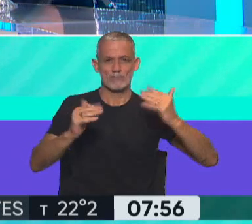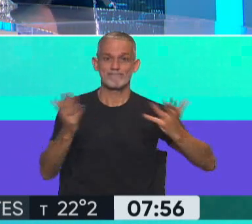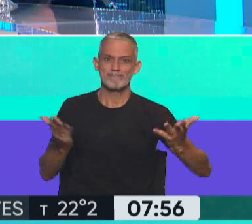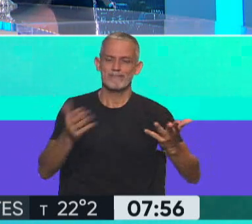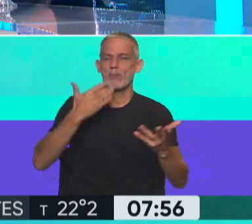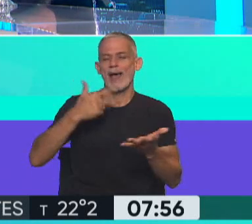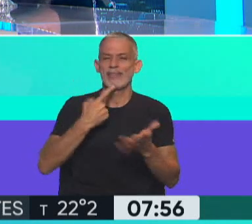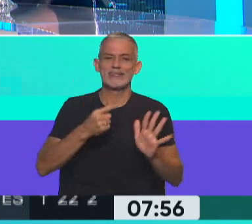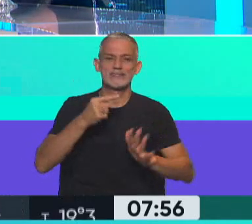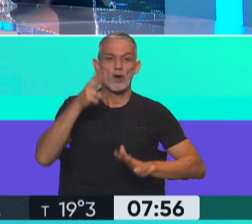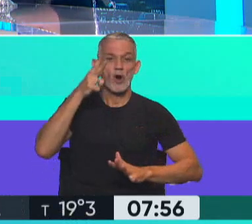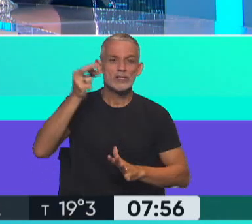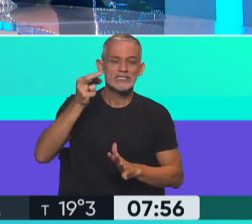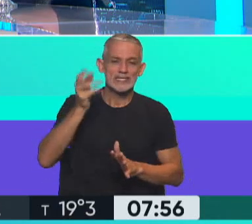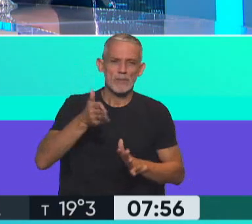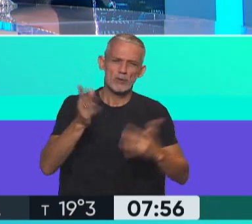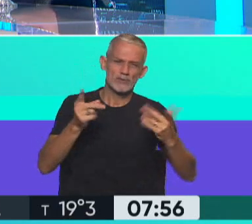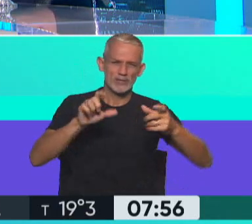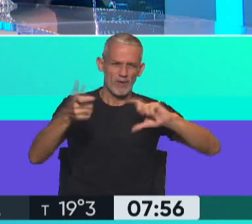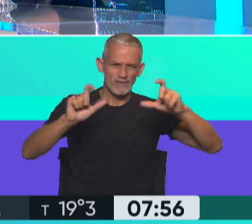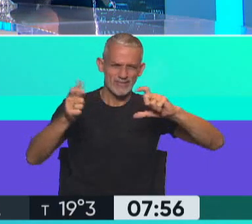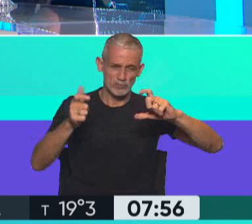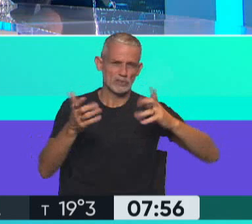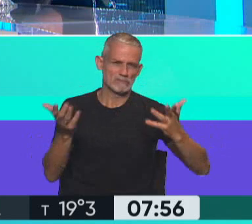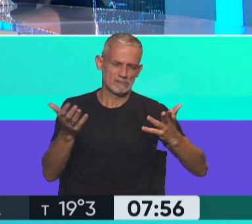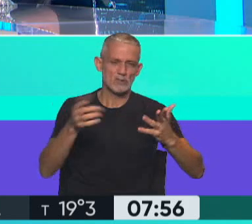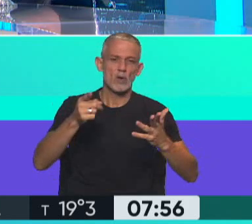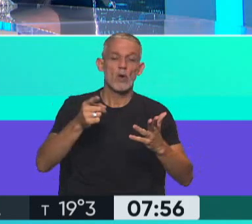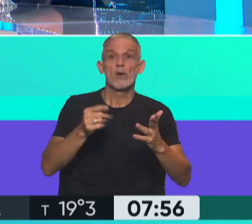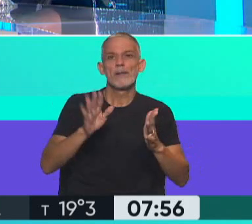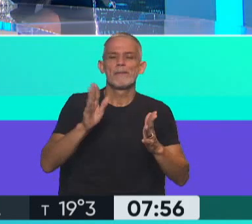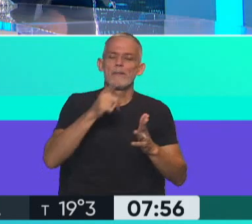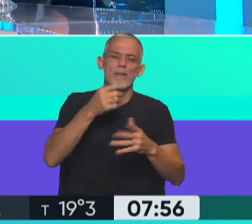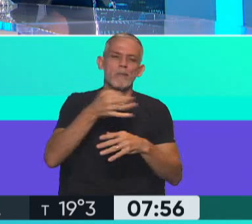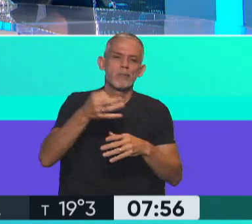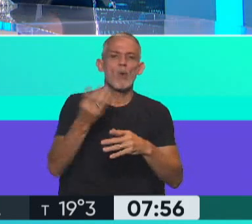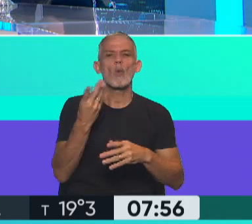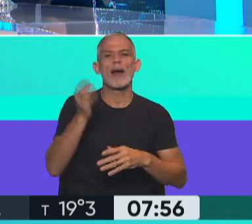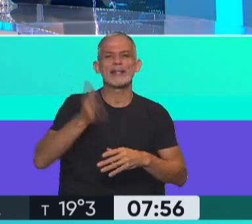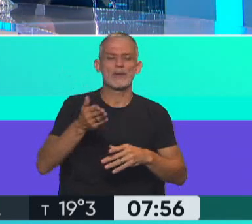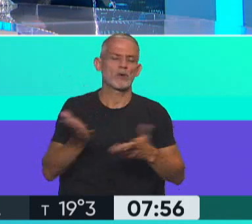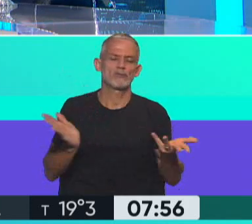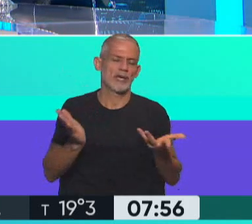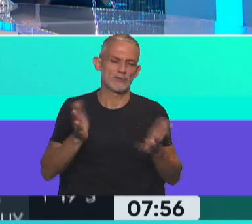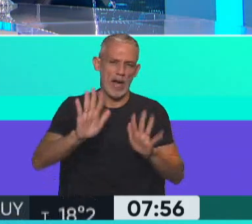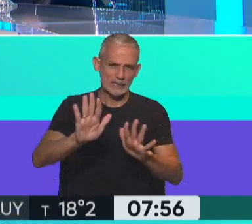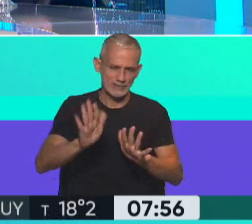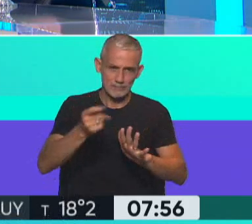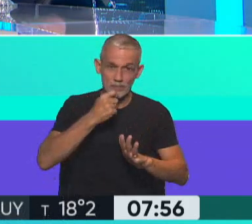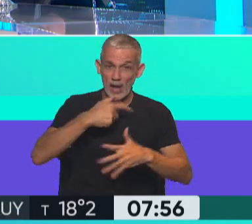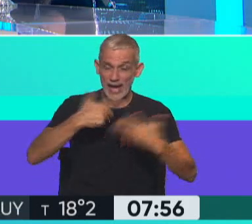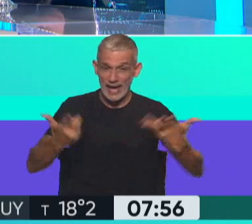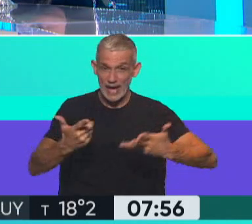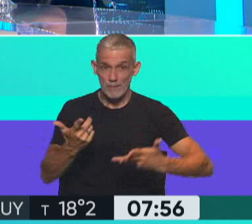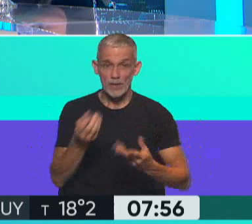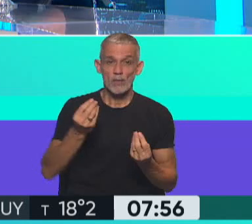decir, se habla de un 80% de variación de salarios, es decir, las tarifas hubieran subido 40%. Es un escenario como ejemplo